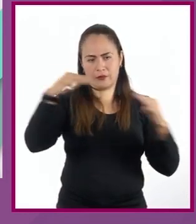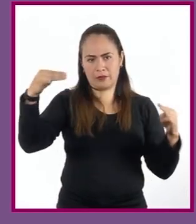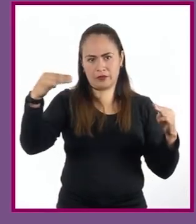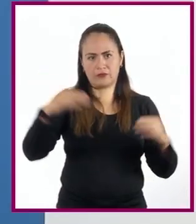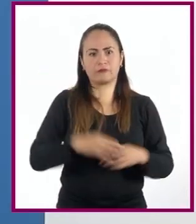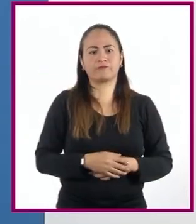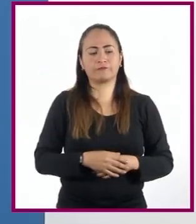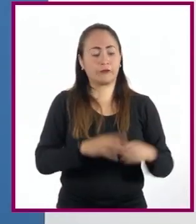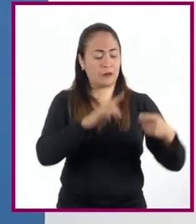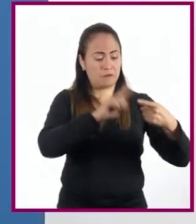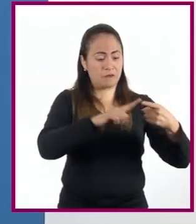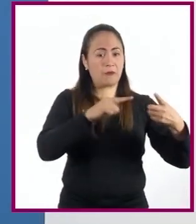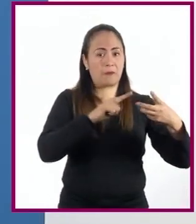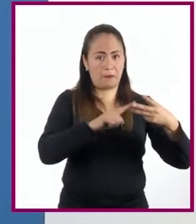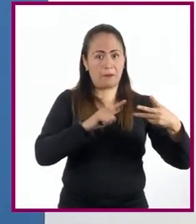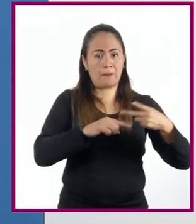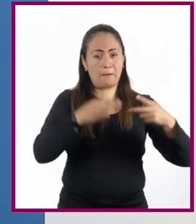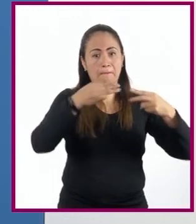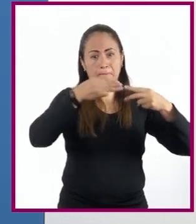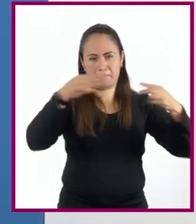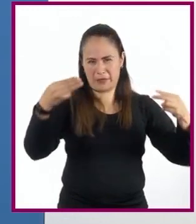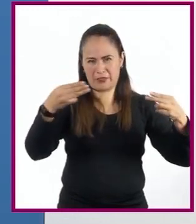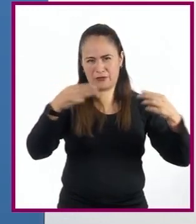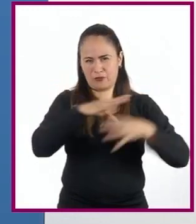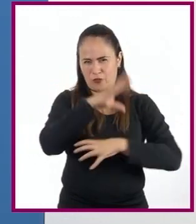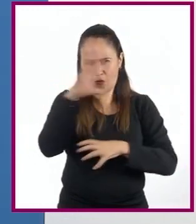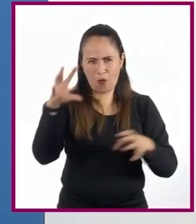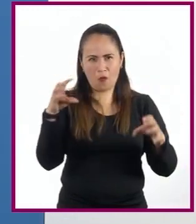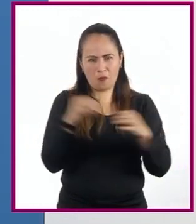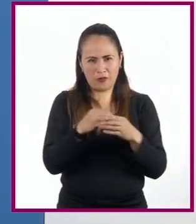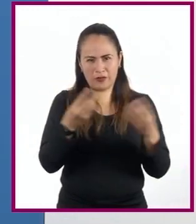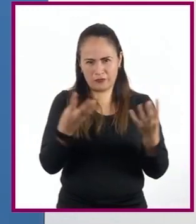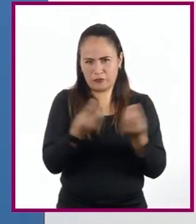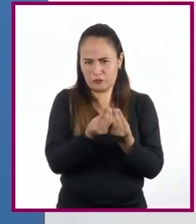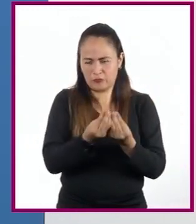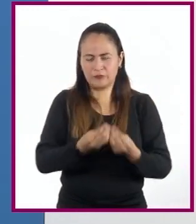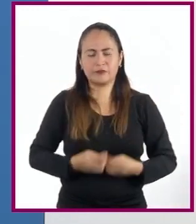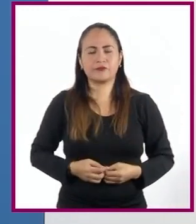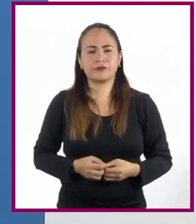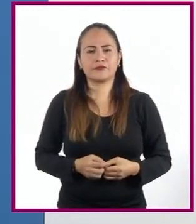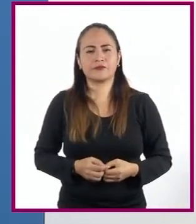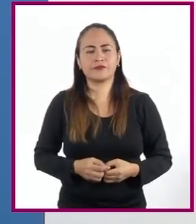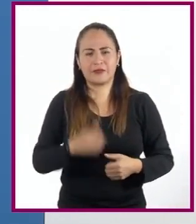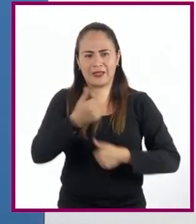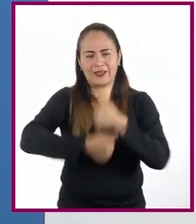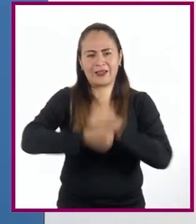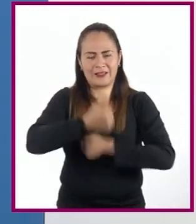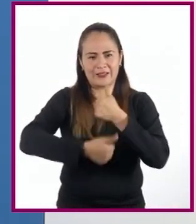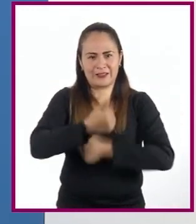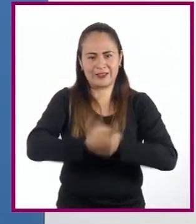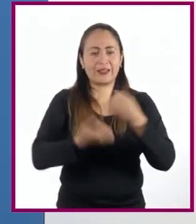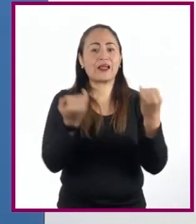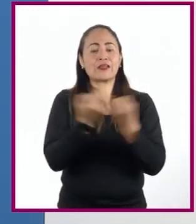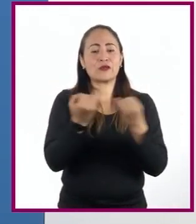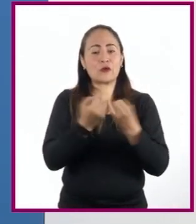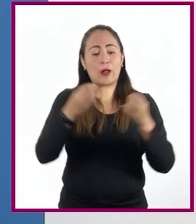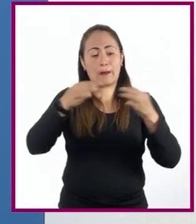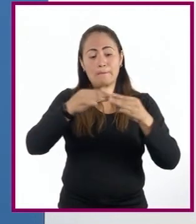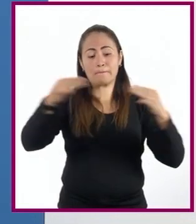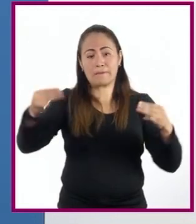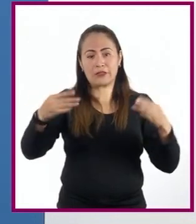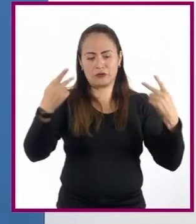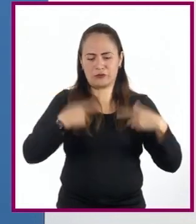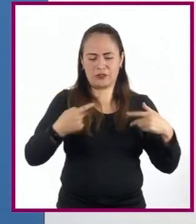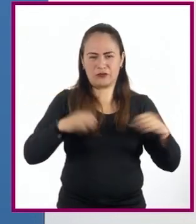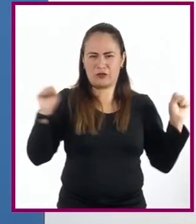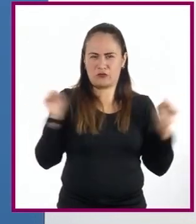Hemos convertido a metros el total de la longitud de la carrera y también convertimos a metros la distancia que ha